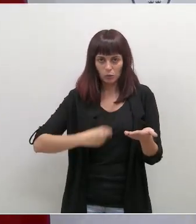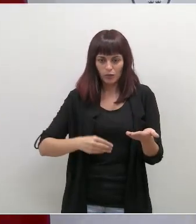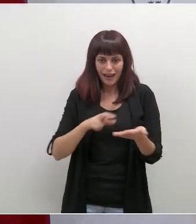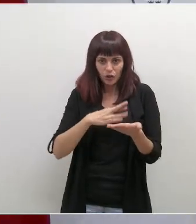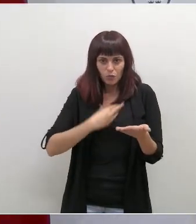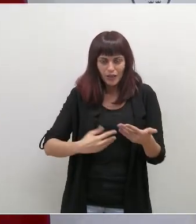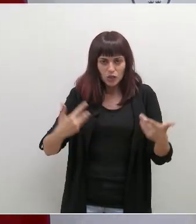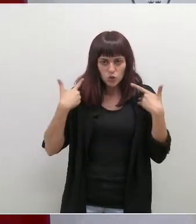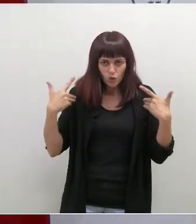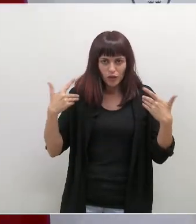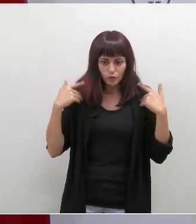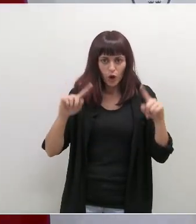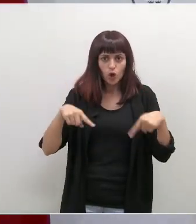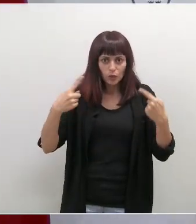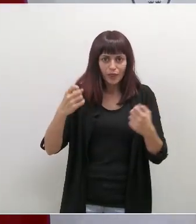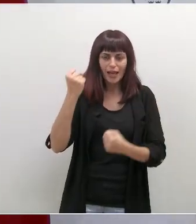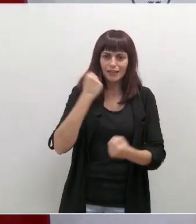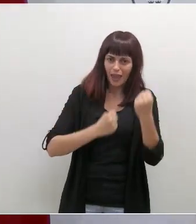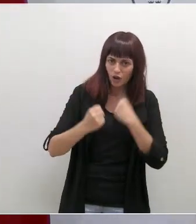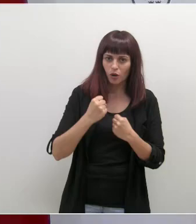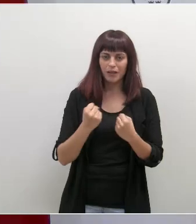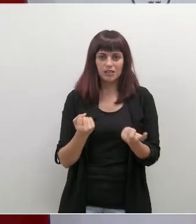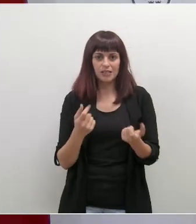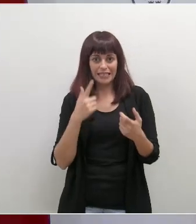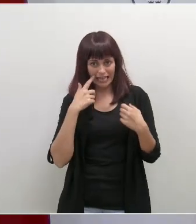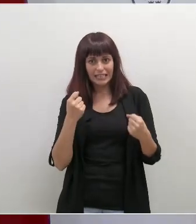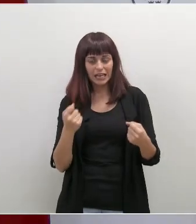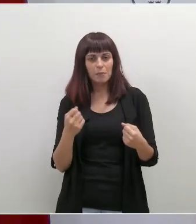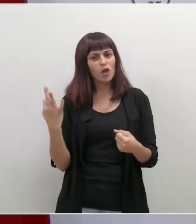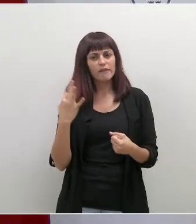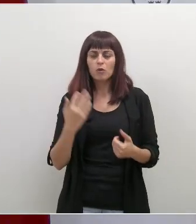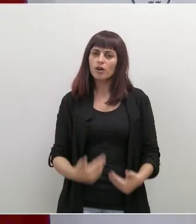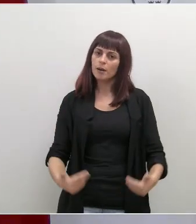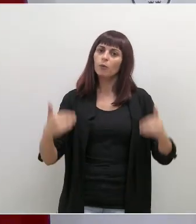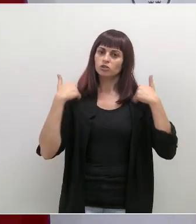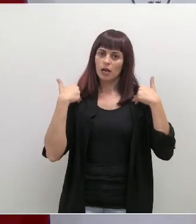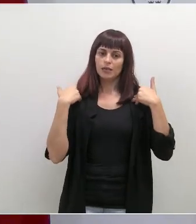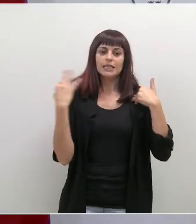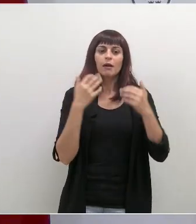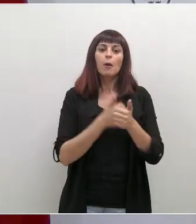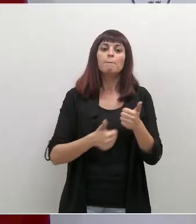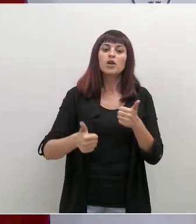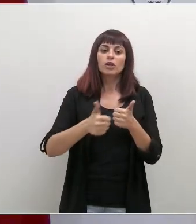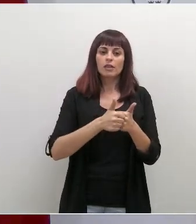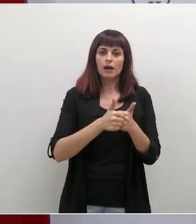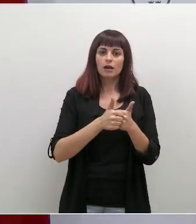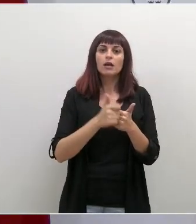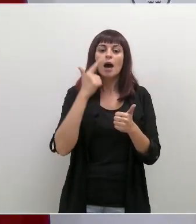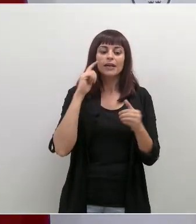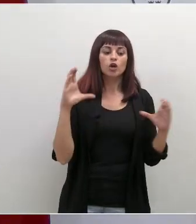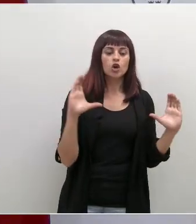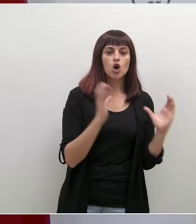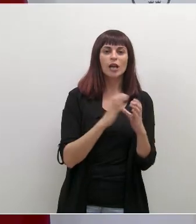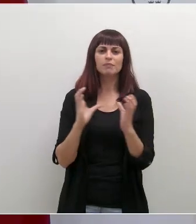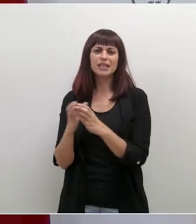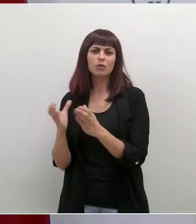las consecuencias sanitarias y económicas de esta crisis. Pero debemos ser responsables y tenemos que priorizar aquellos colectivos que tienen